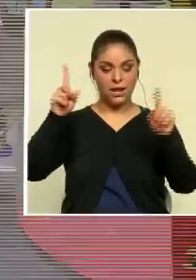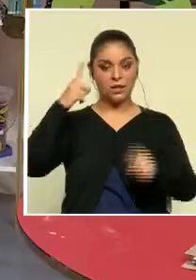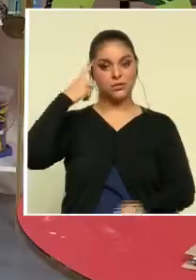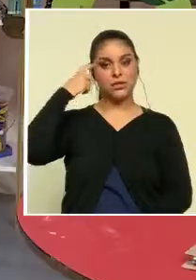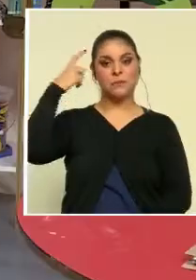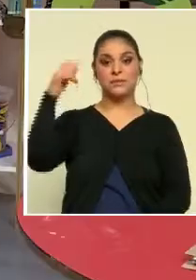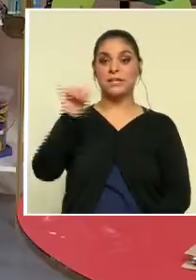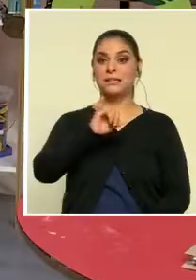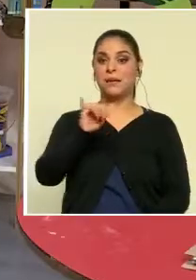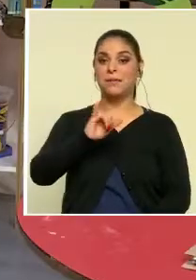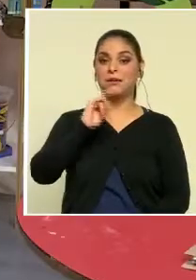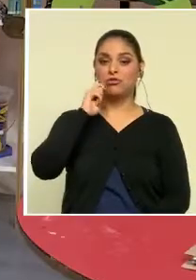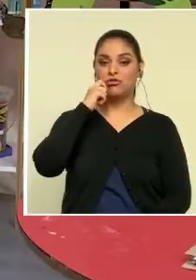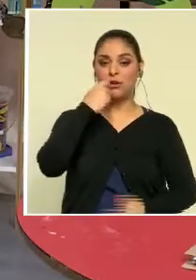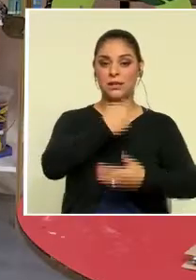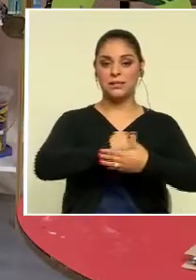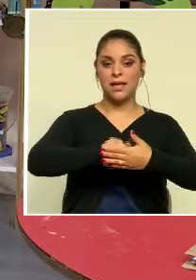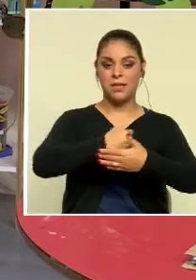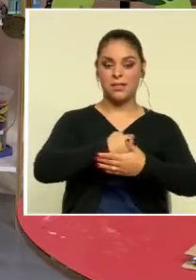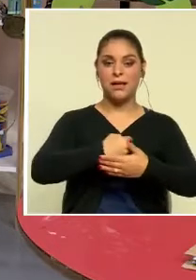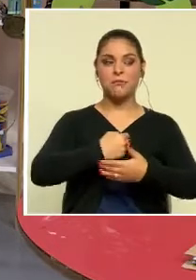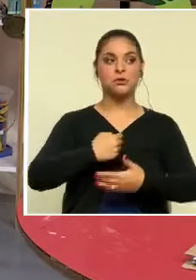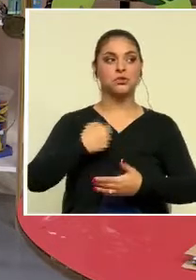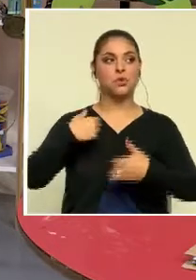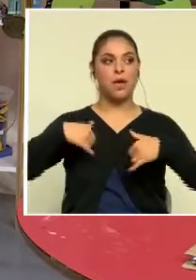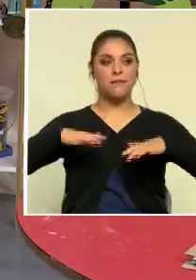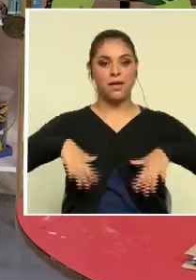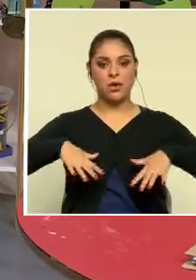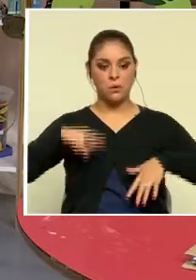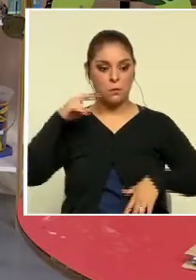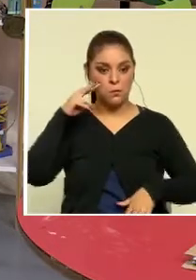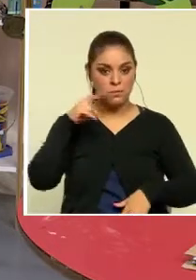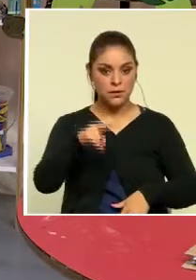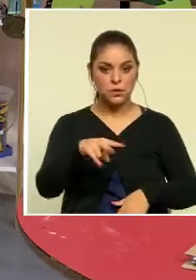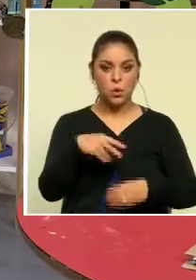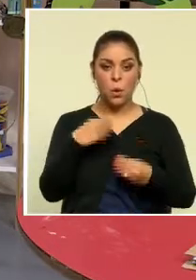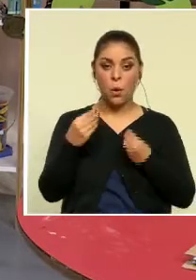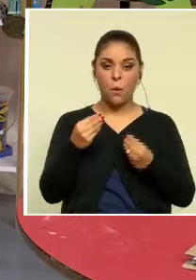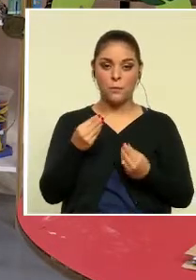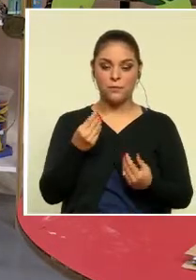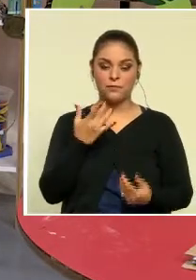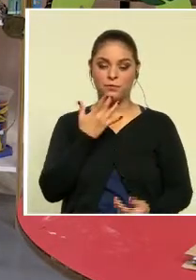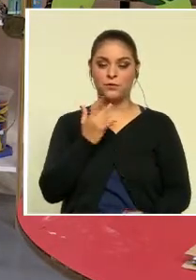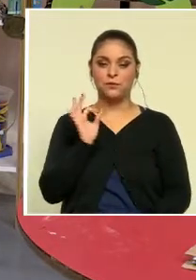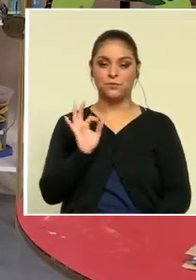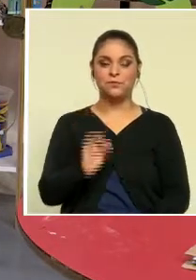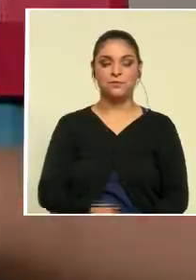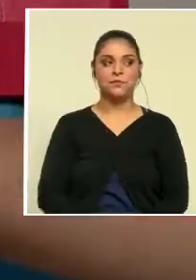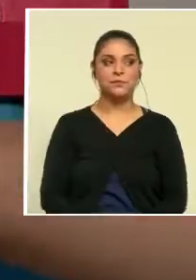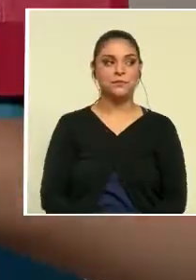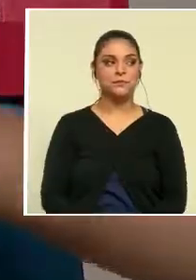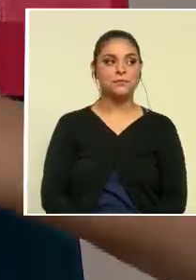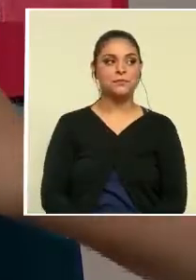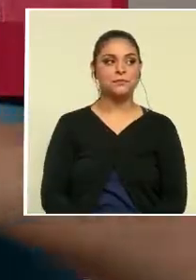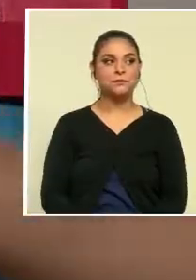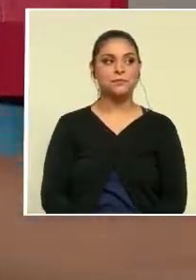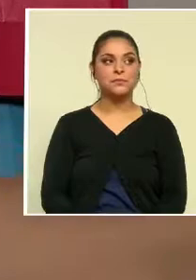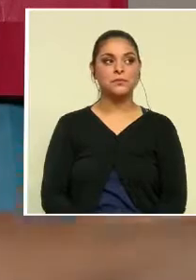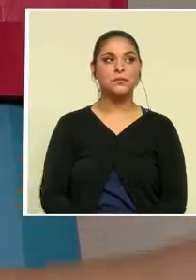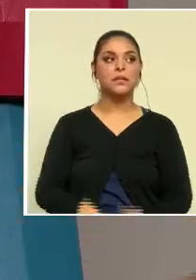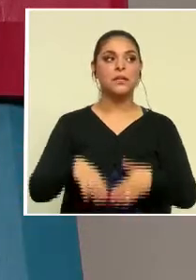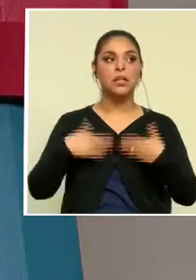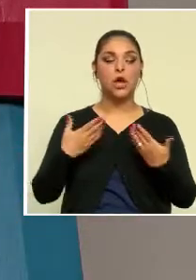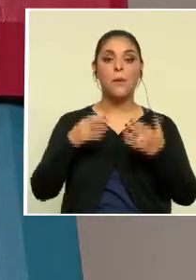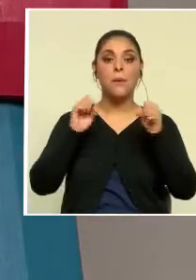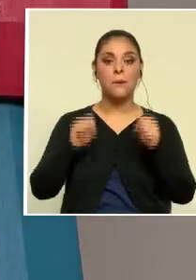hoy sí que no hemos visto todavía cómo nos ha quedado ya casi lo vamos a ver niños y niños bueno y cómo podemos